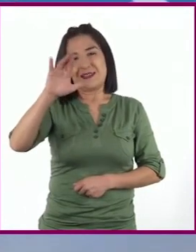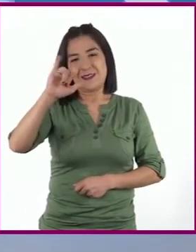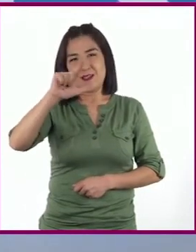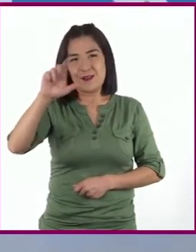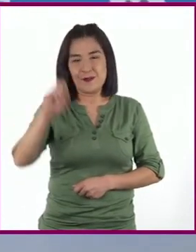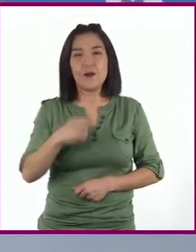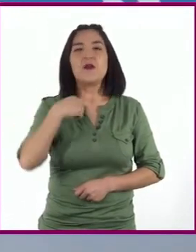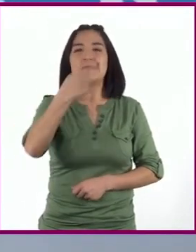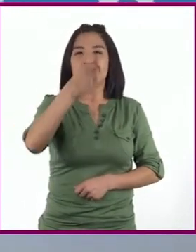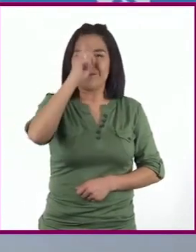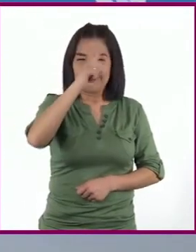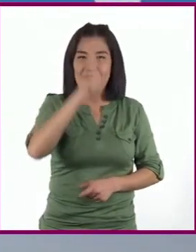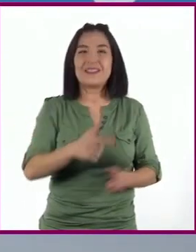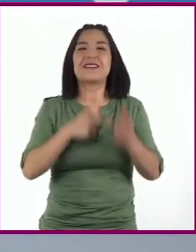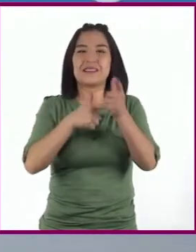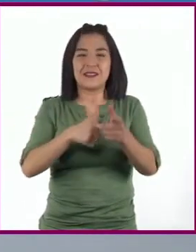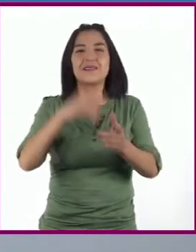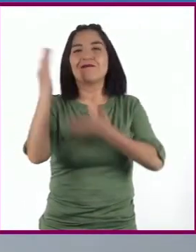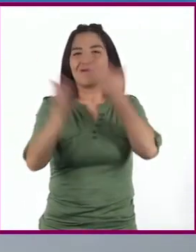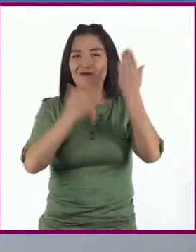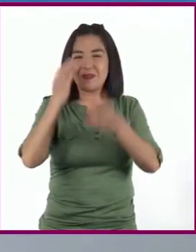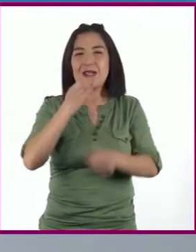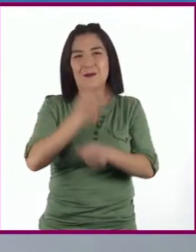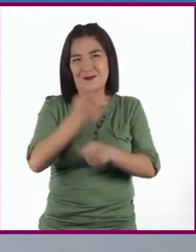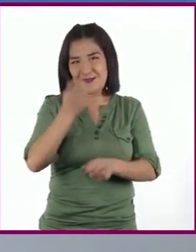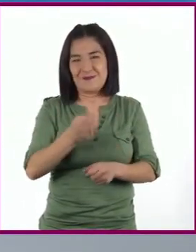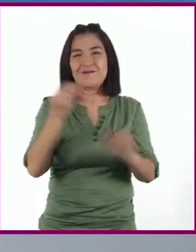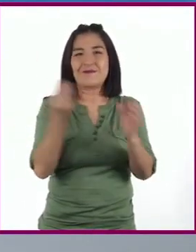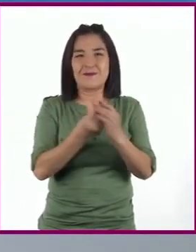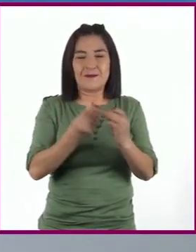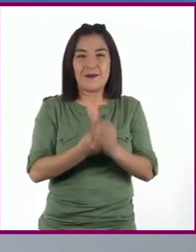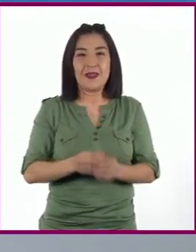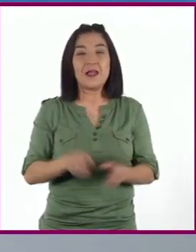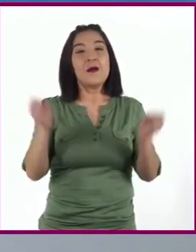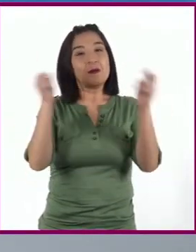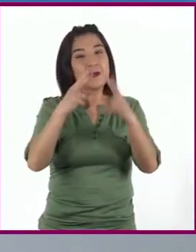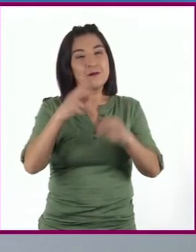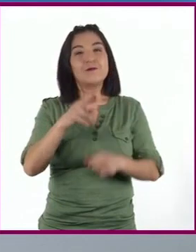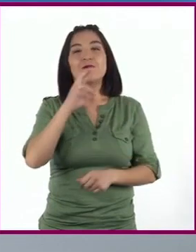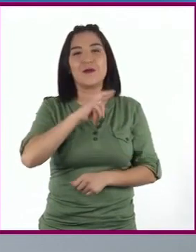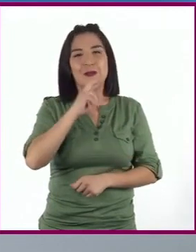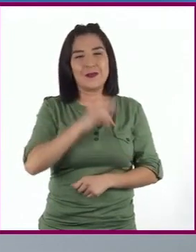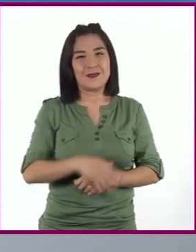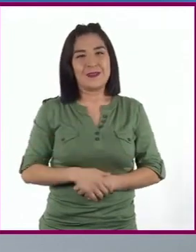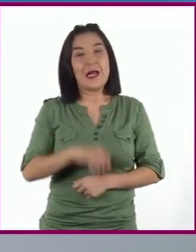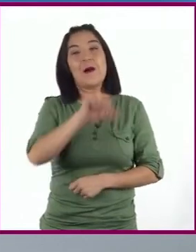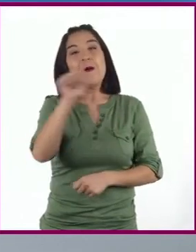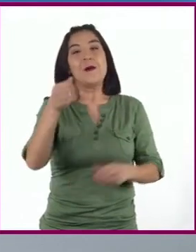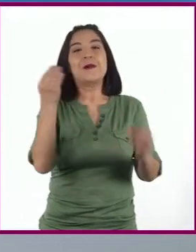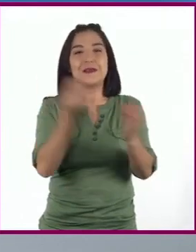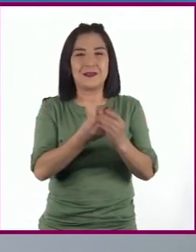recomiendo que sigan repasando lo que estudiamos en esta sesión. Nos veremos pronto en otra